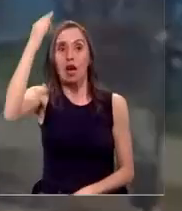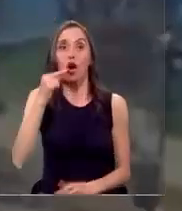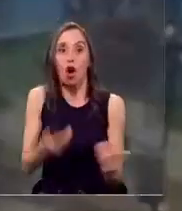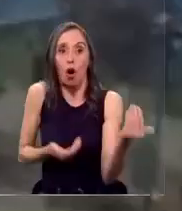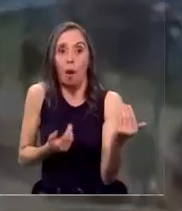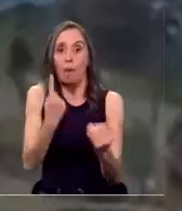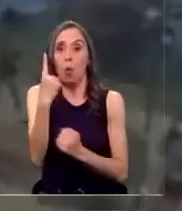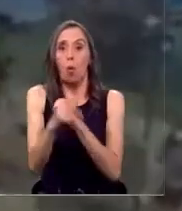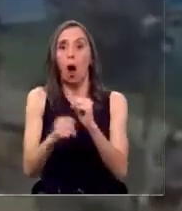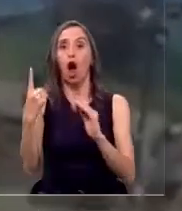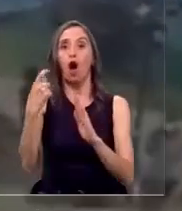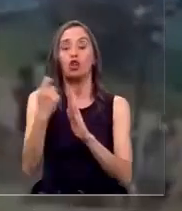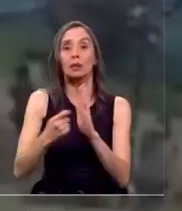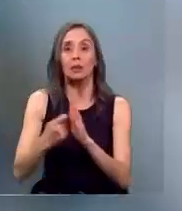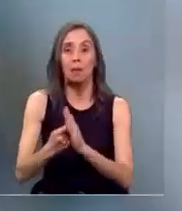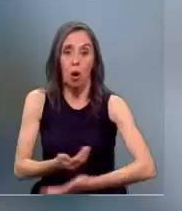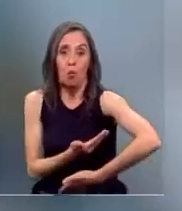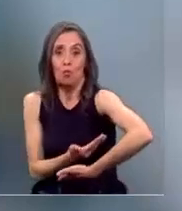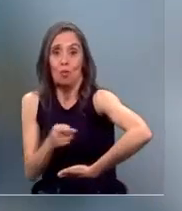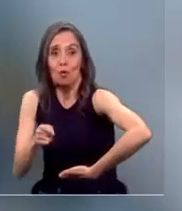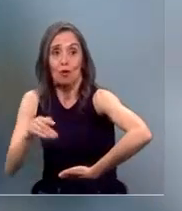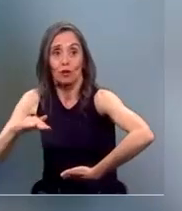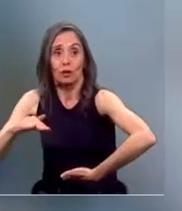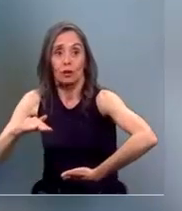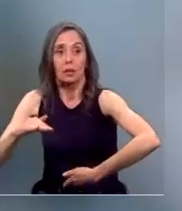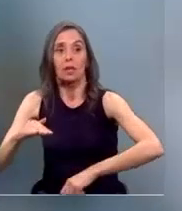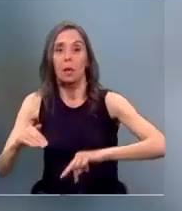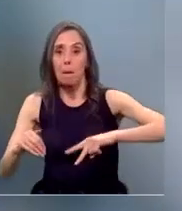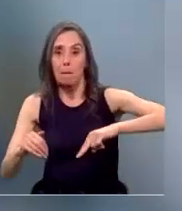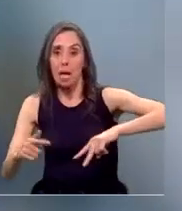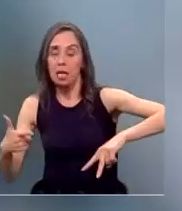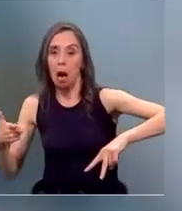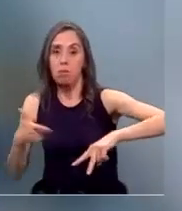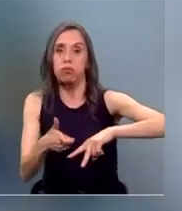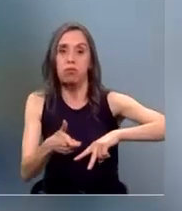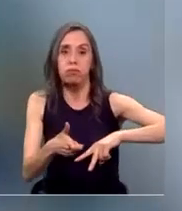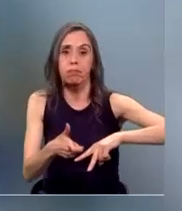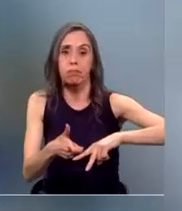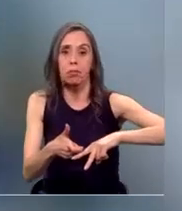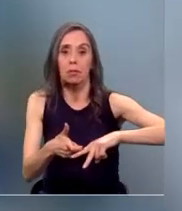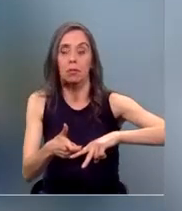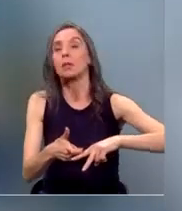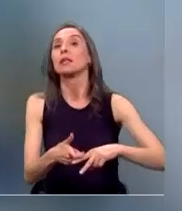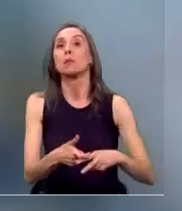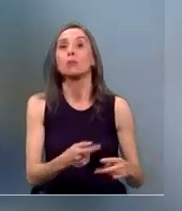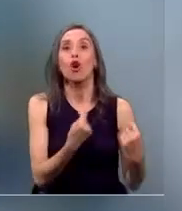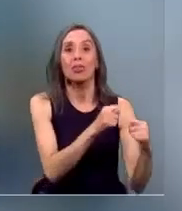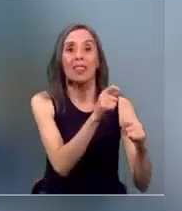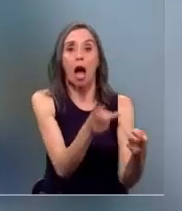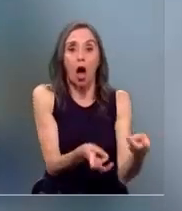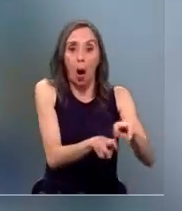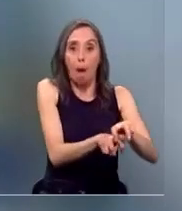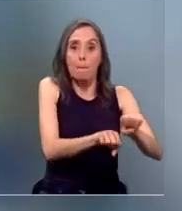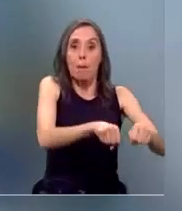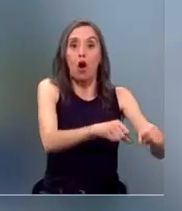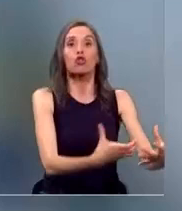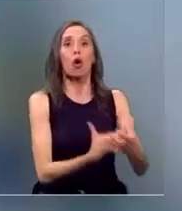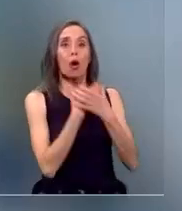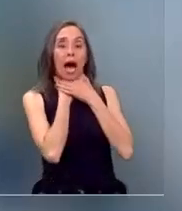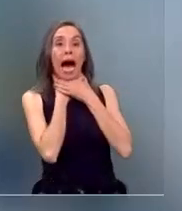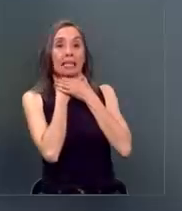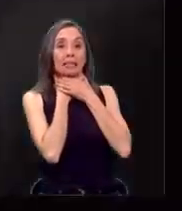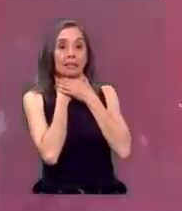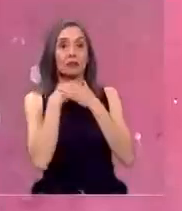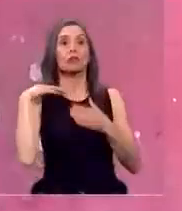de 1 año y 11 meses. Un disparo le había llegado en una de sus piernas, esto luego de un intento de asalto. Estaba sentado, le había